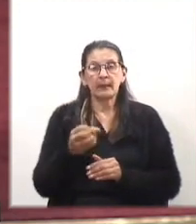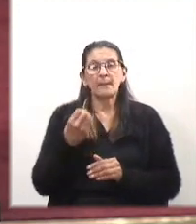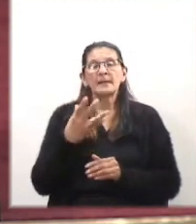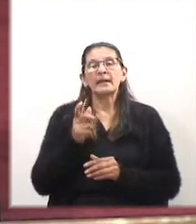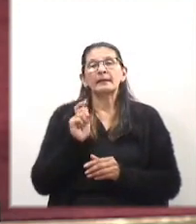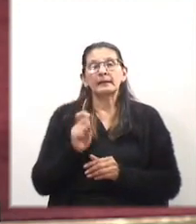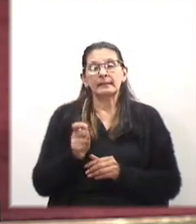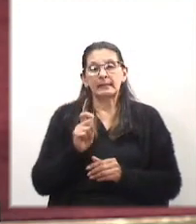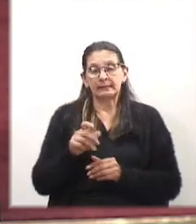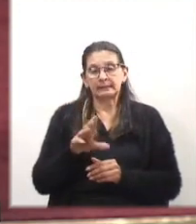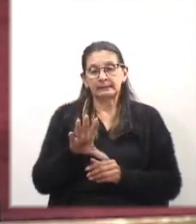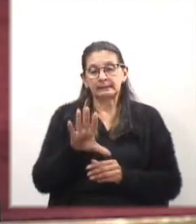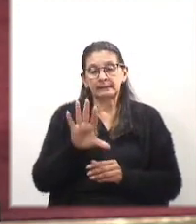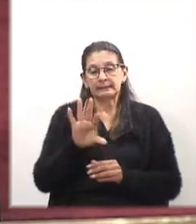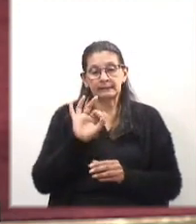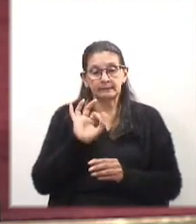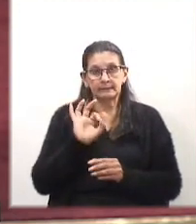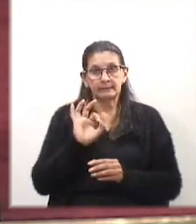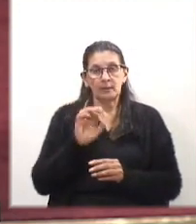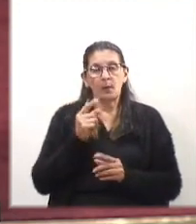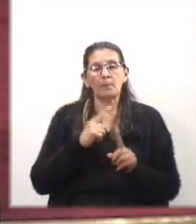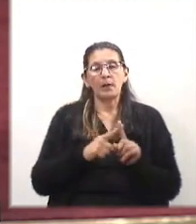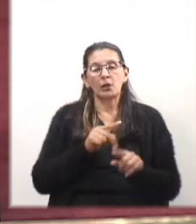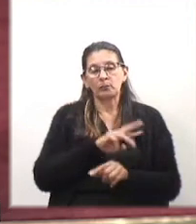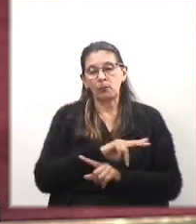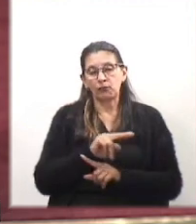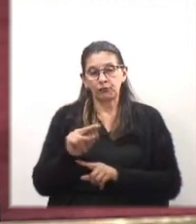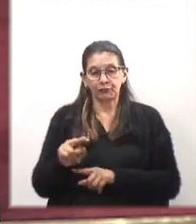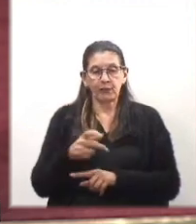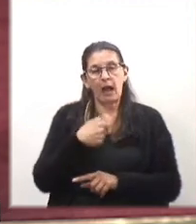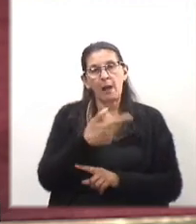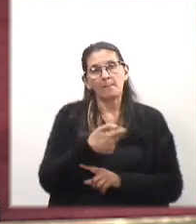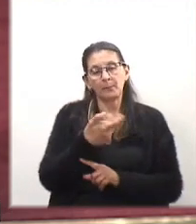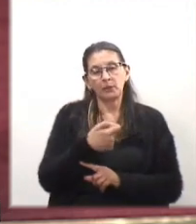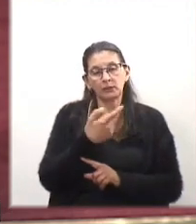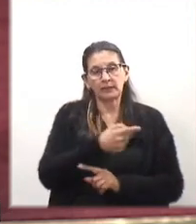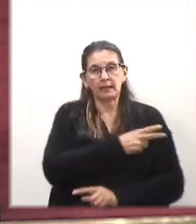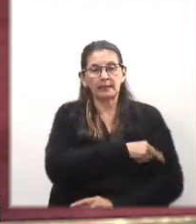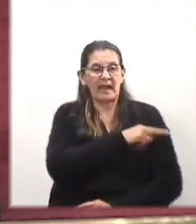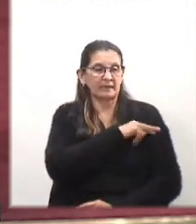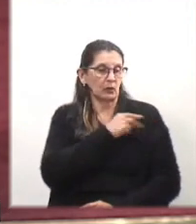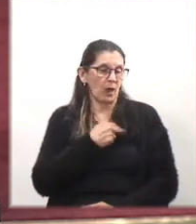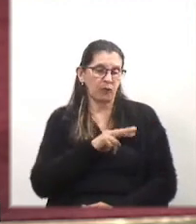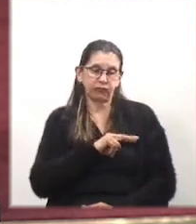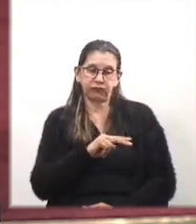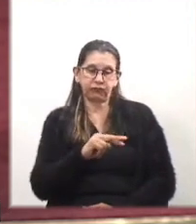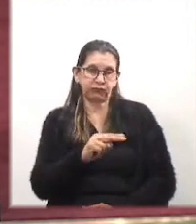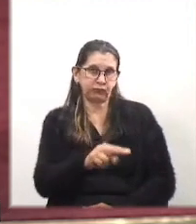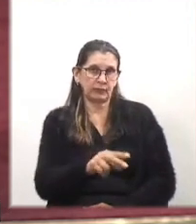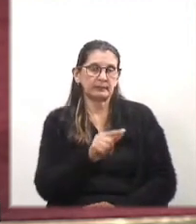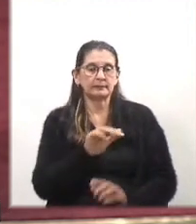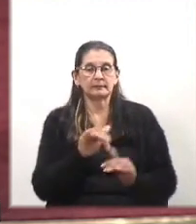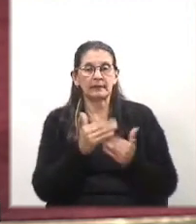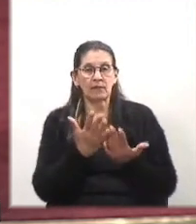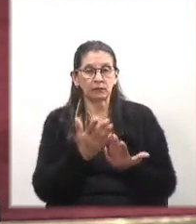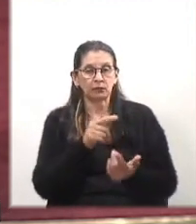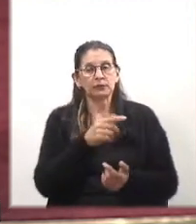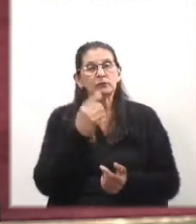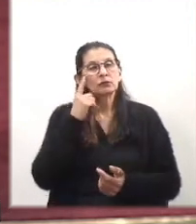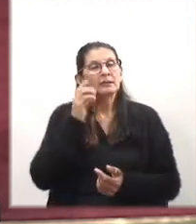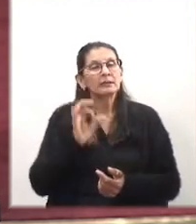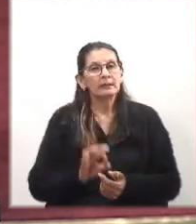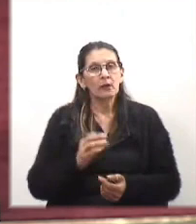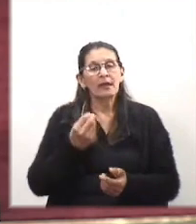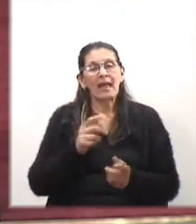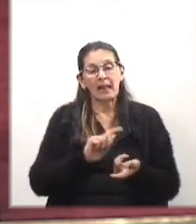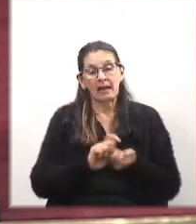para quienes optan por permanecer aportando en una categoría determinada, es excesivamente gravosa. Consideramos que